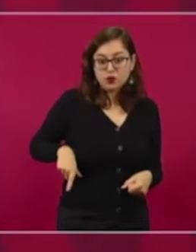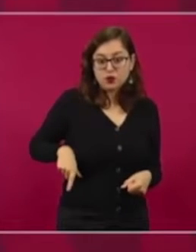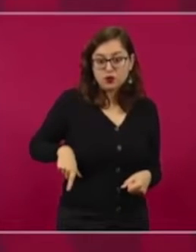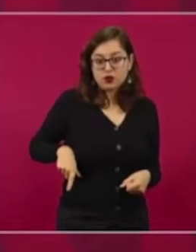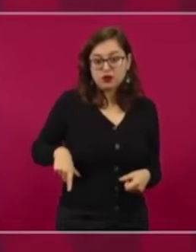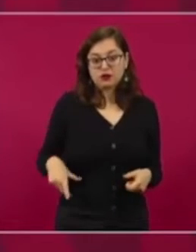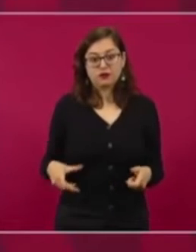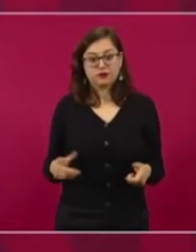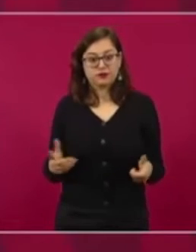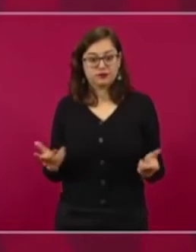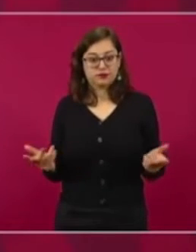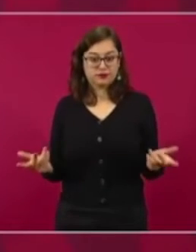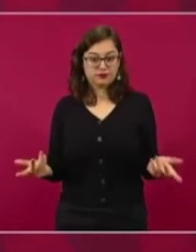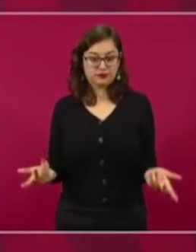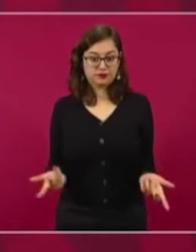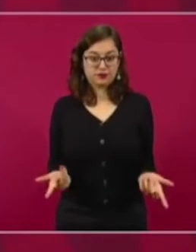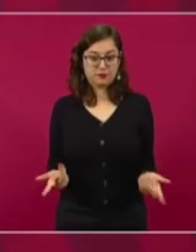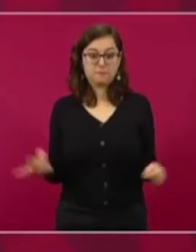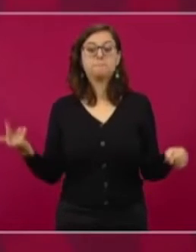una